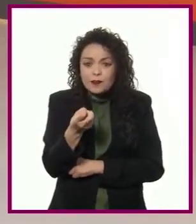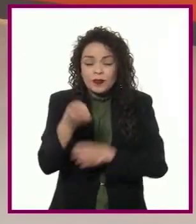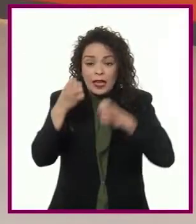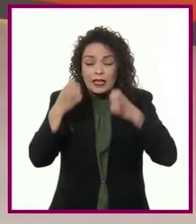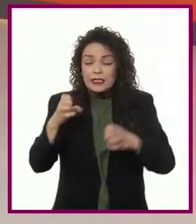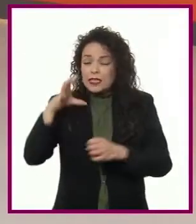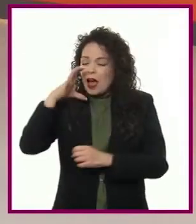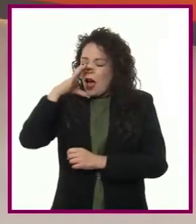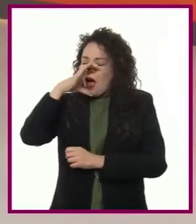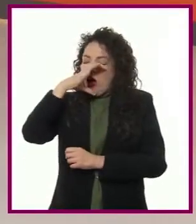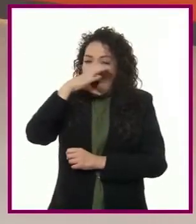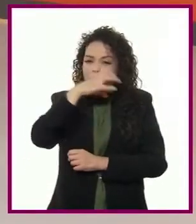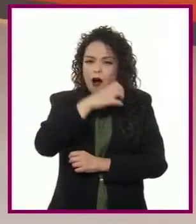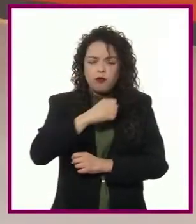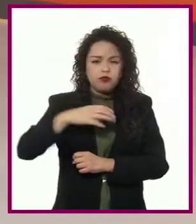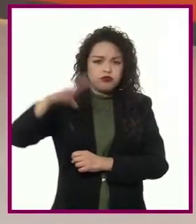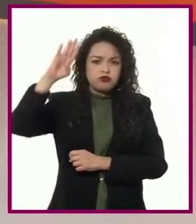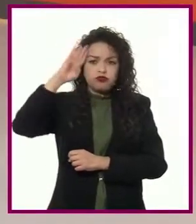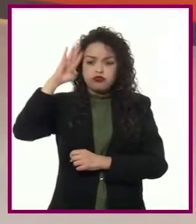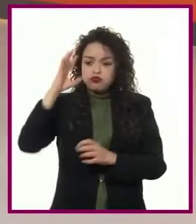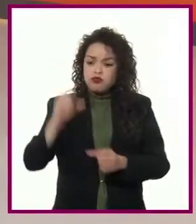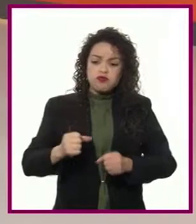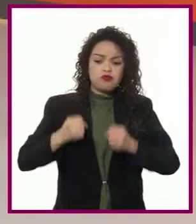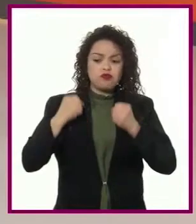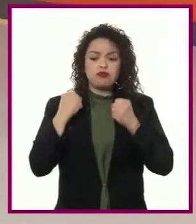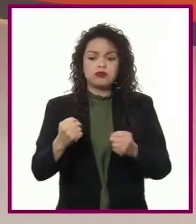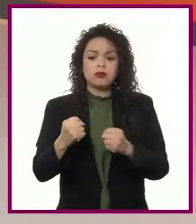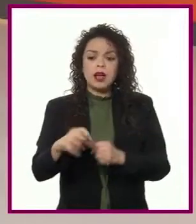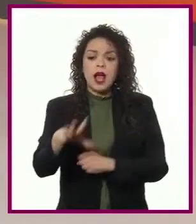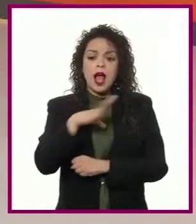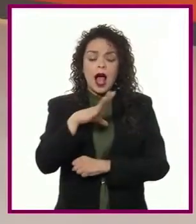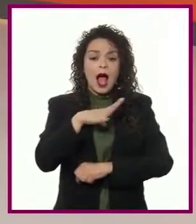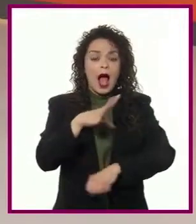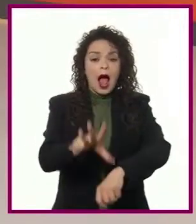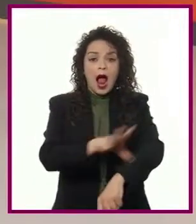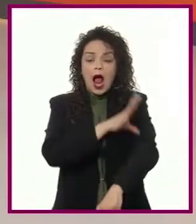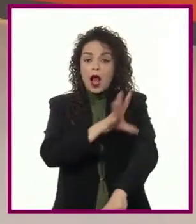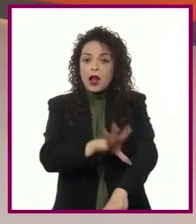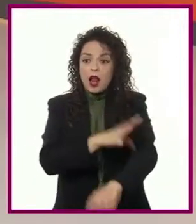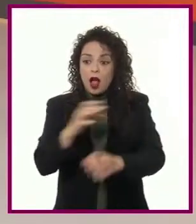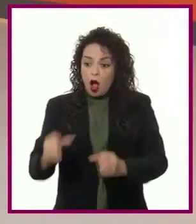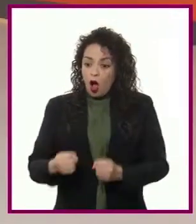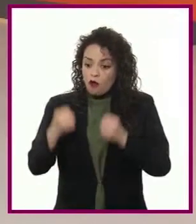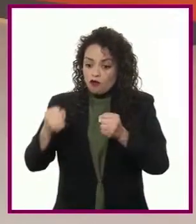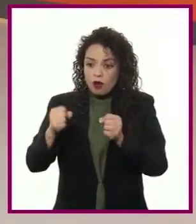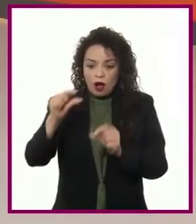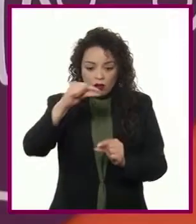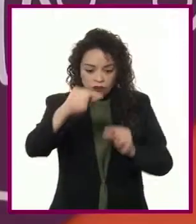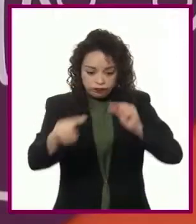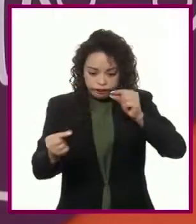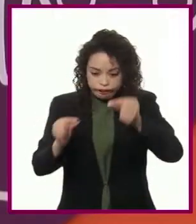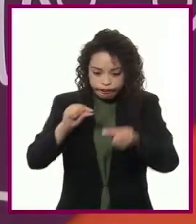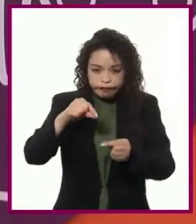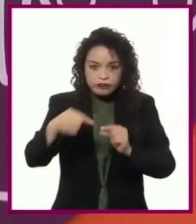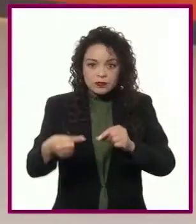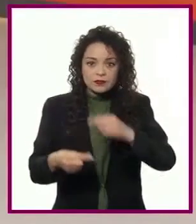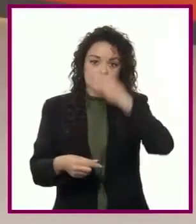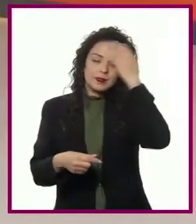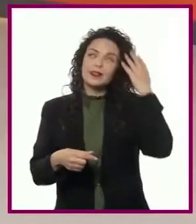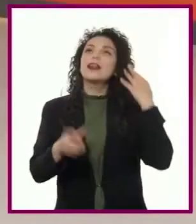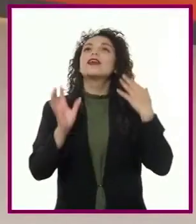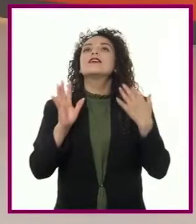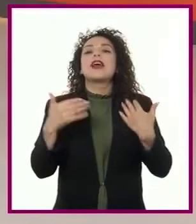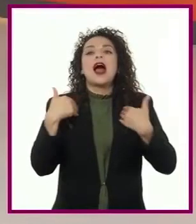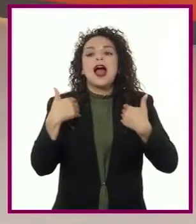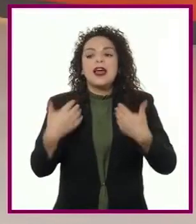caliente que las partículas tenían una energía muy alta. Ahora entiendo. Entonces, los sucesos para